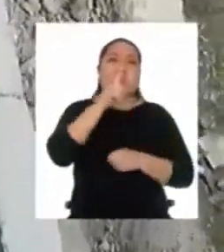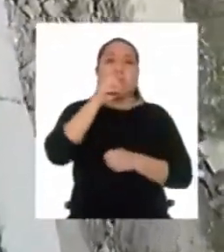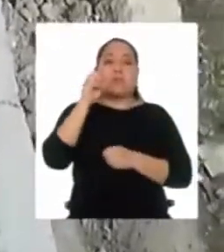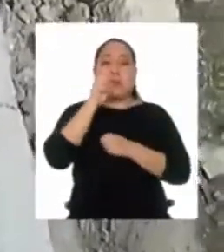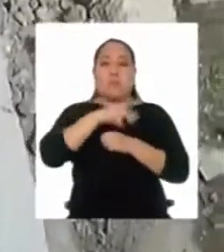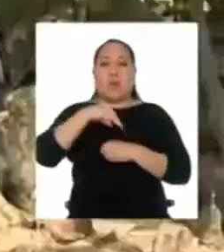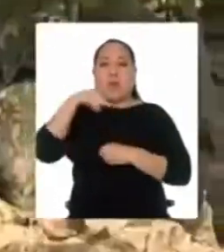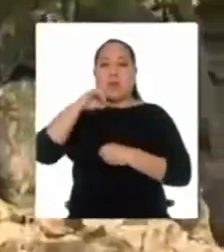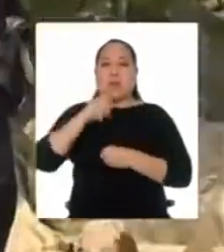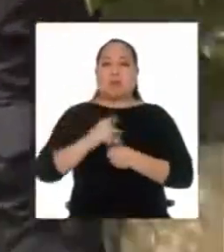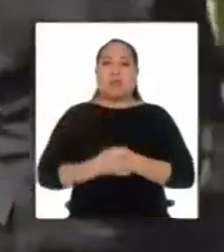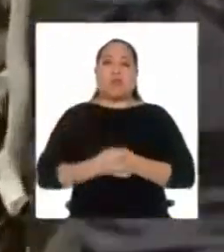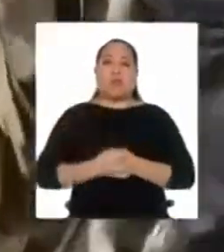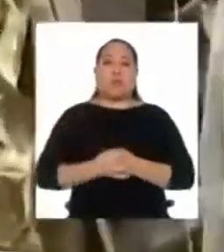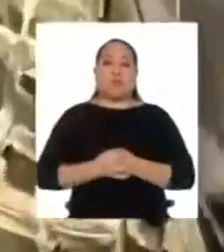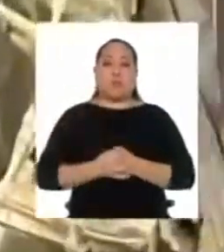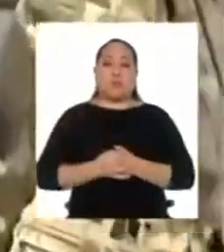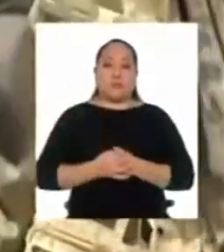Volvemos.